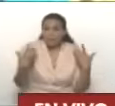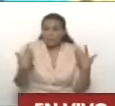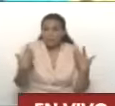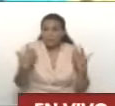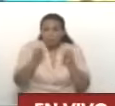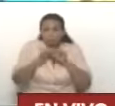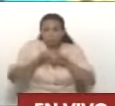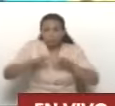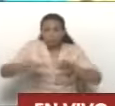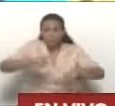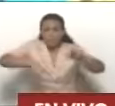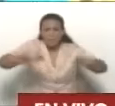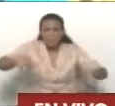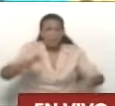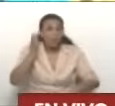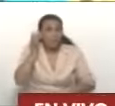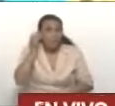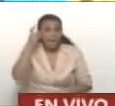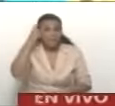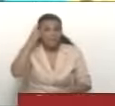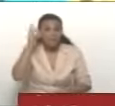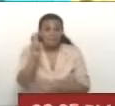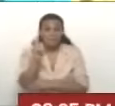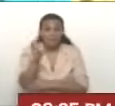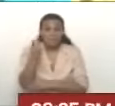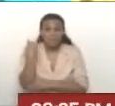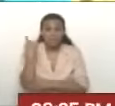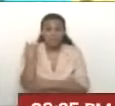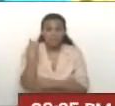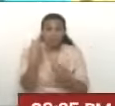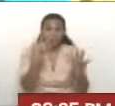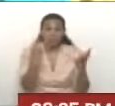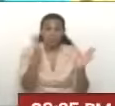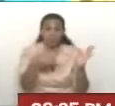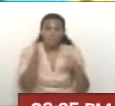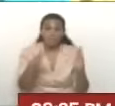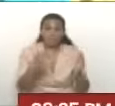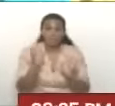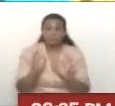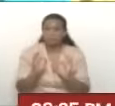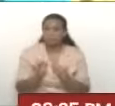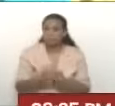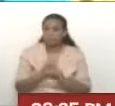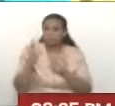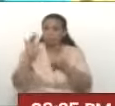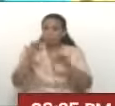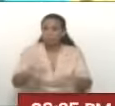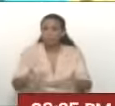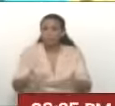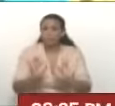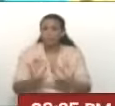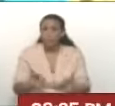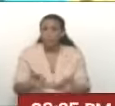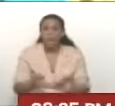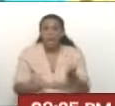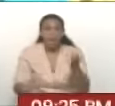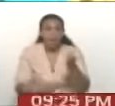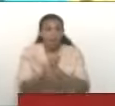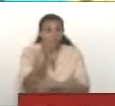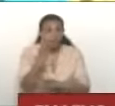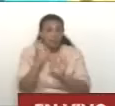el desbordamiento de las mujeres el viernes pasado, 8 de marzo, que vamos a la